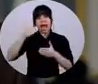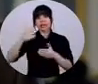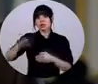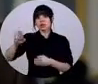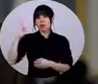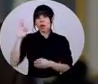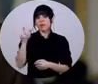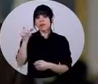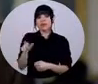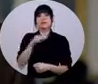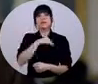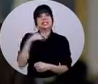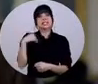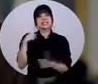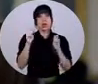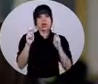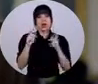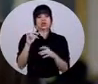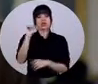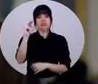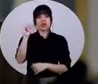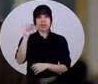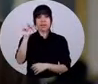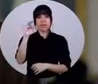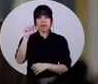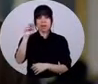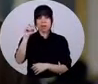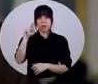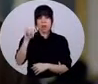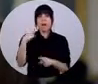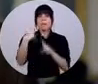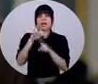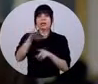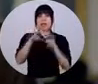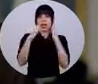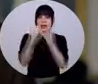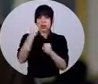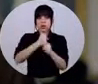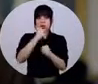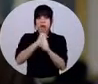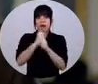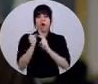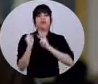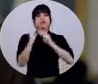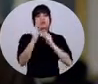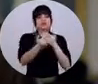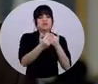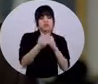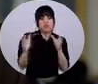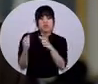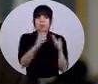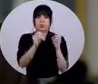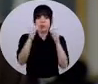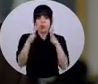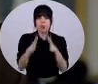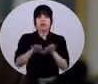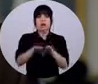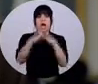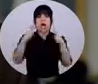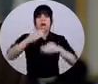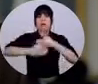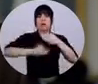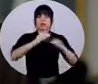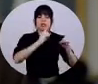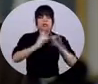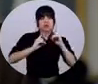con las y los trabajadores de la educación. Incluso una semana antes de ser juramentada, la ministra de Educación,